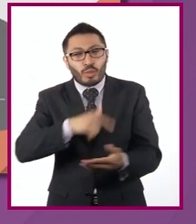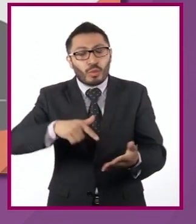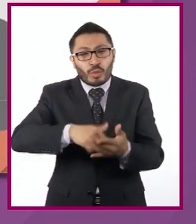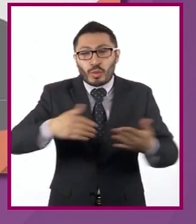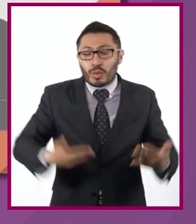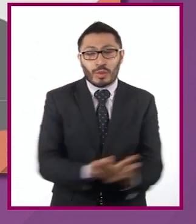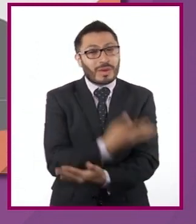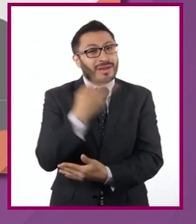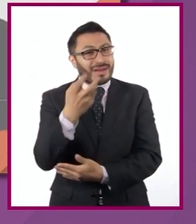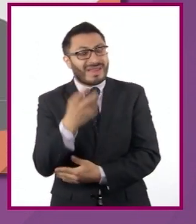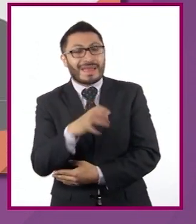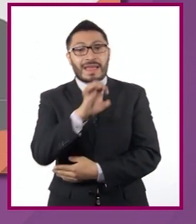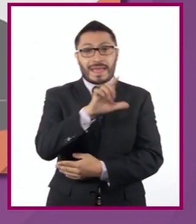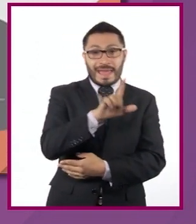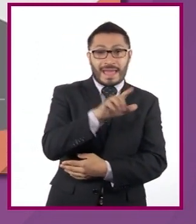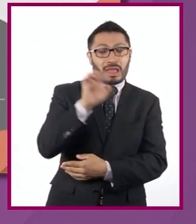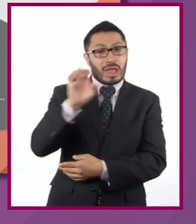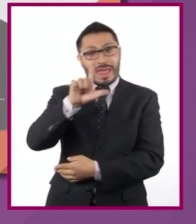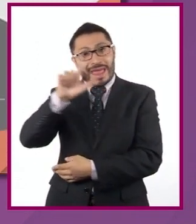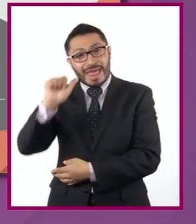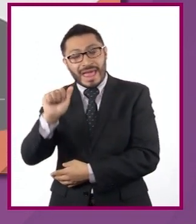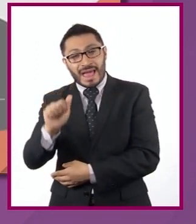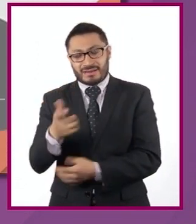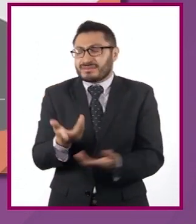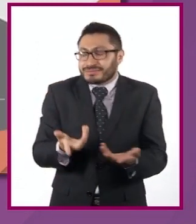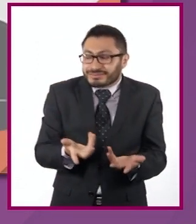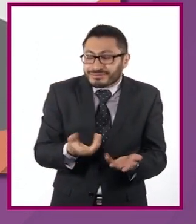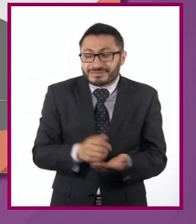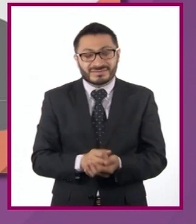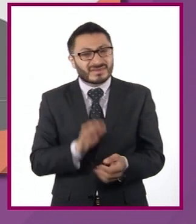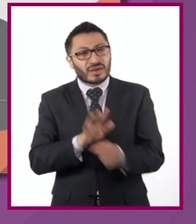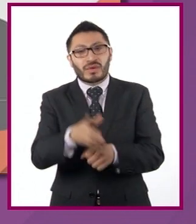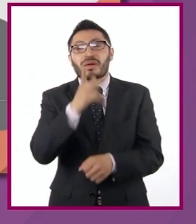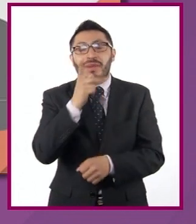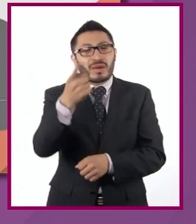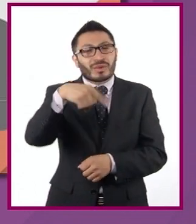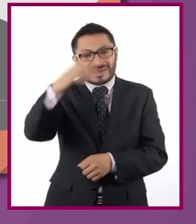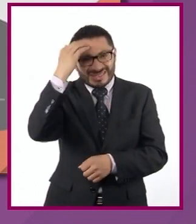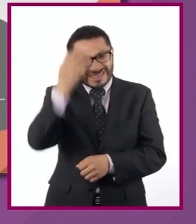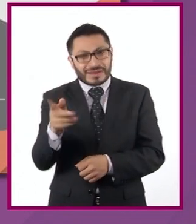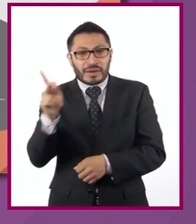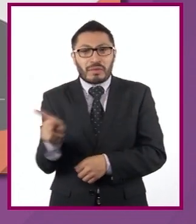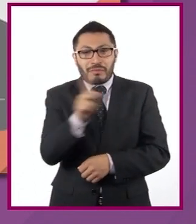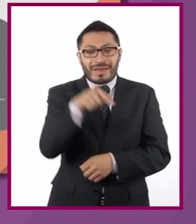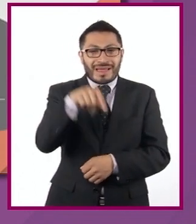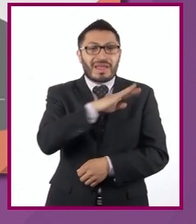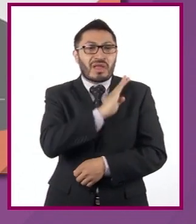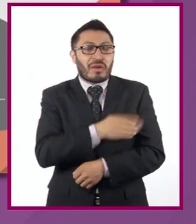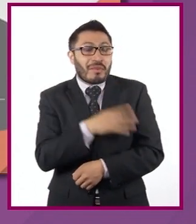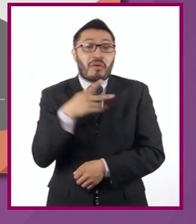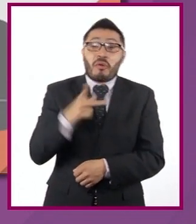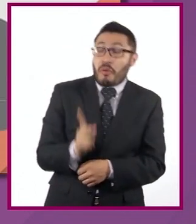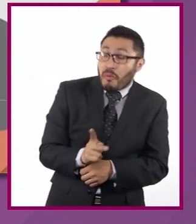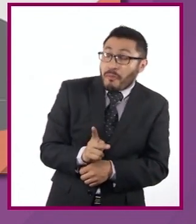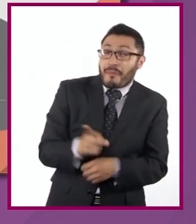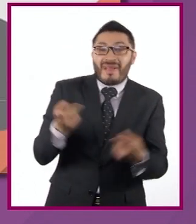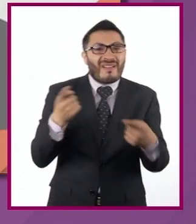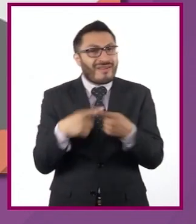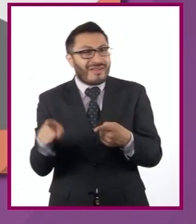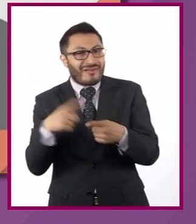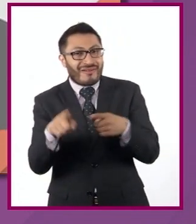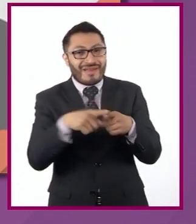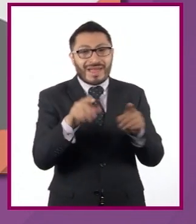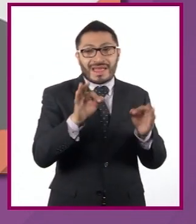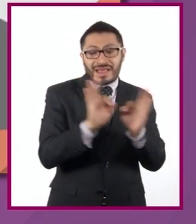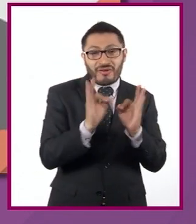o intuirla? ¿Qué otras palabras han escuchado que son similares a las nuestras, pero que se pronuncian con